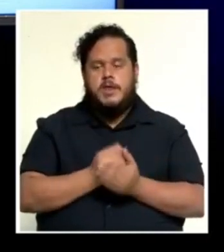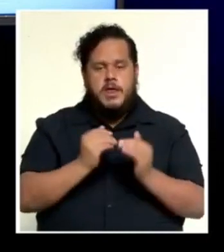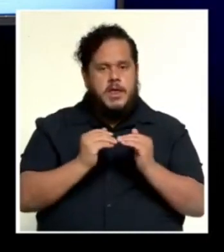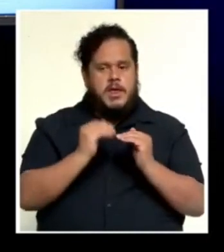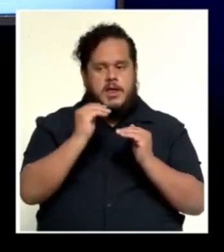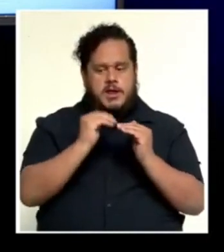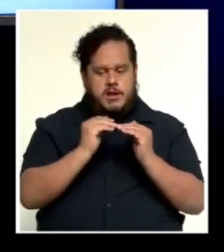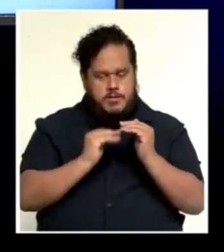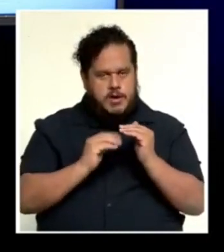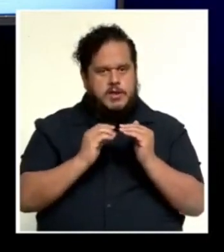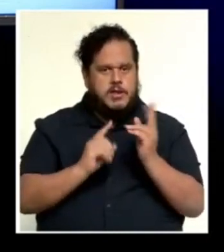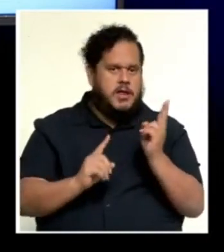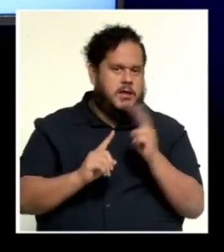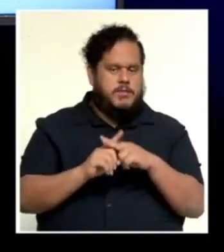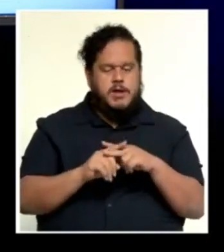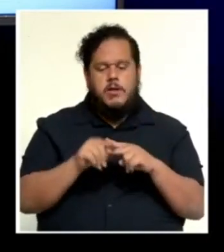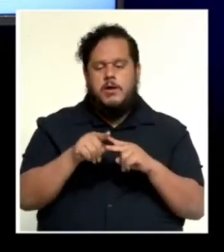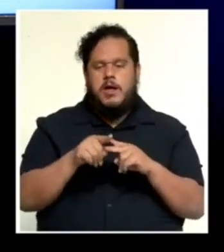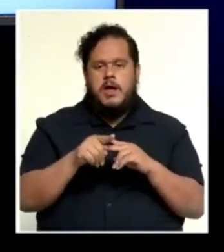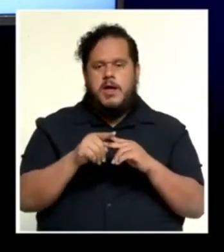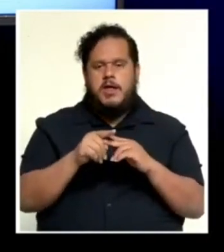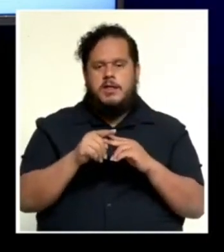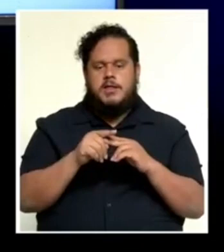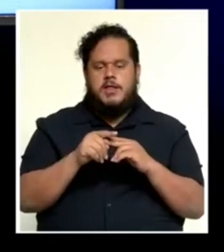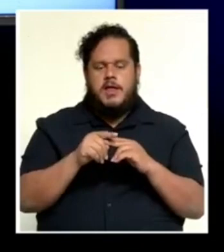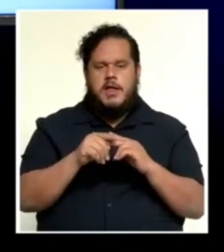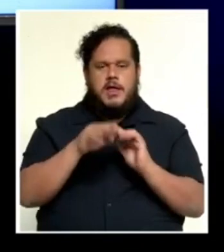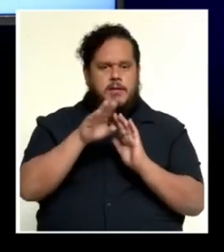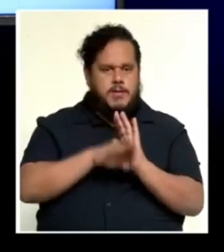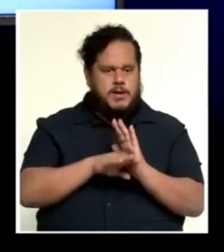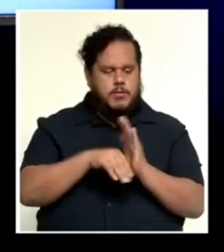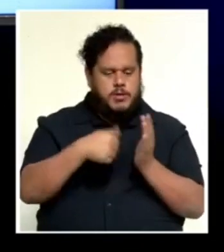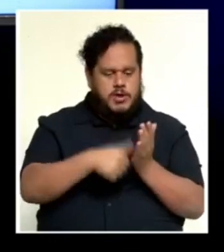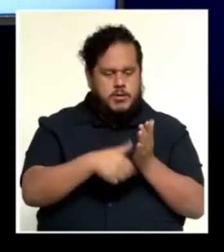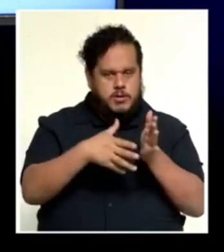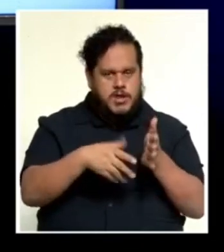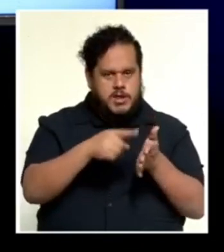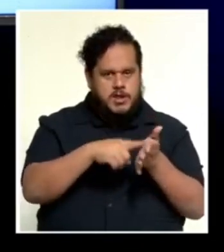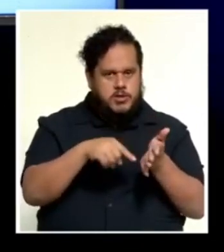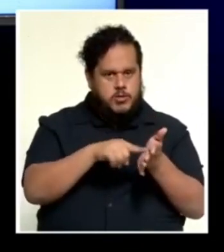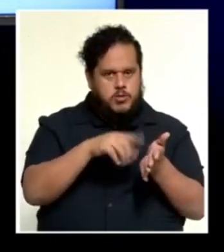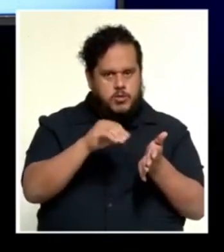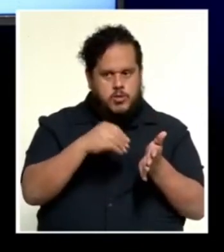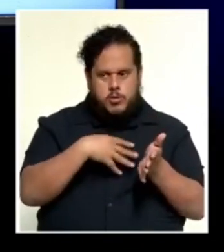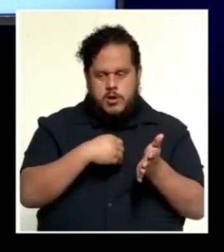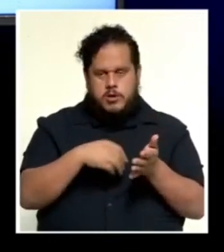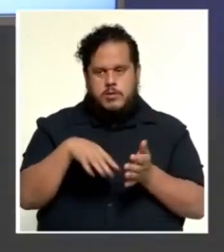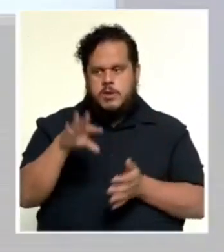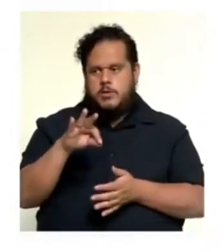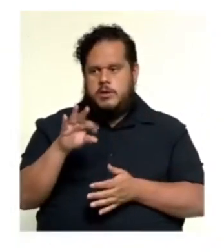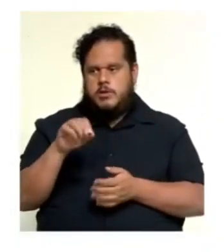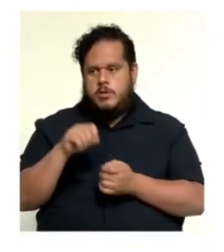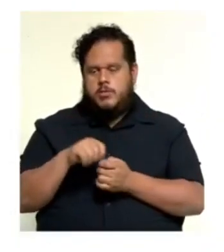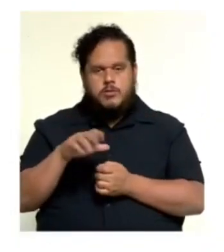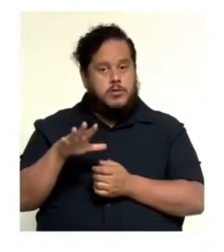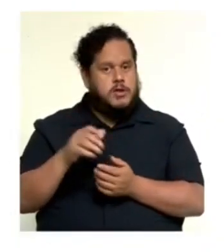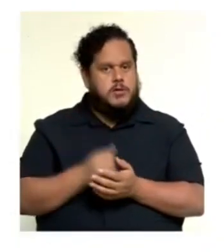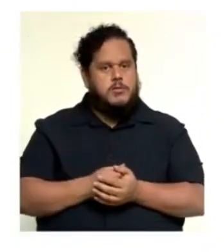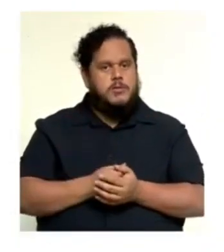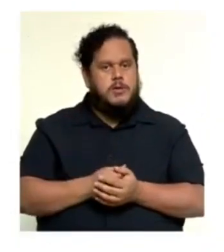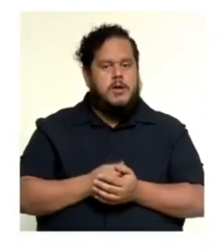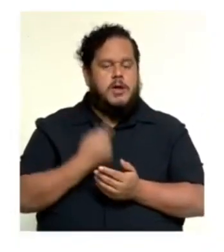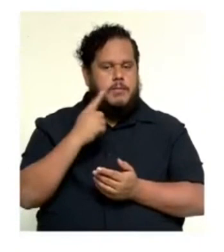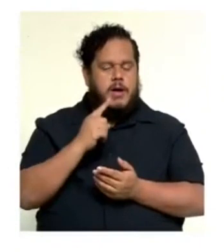margen ahora sí aplicado a este mínimo de votantes nulos y en blanco que nos da 99.5, ¿verdad? Lo cual nos daría